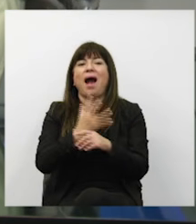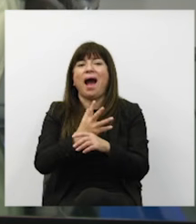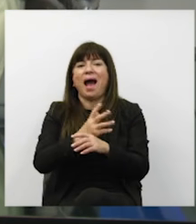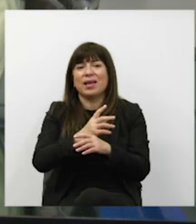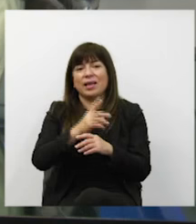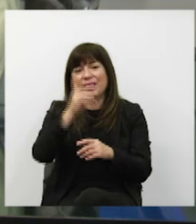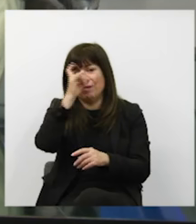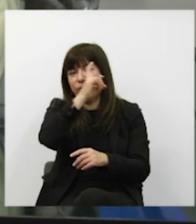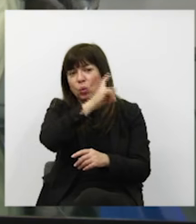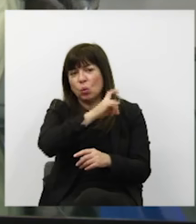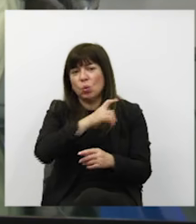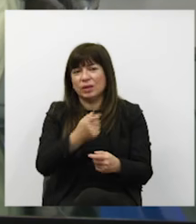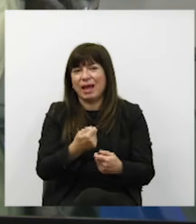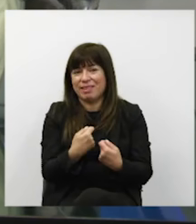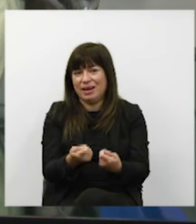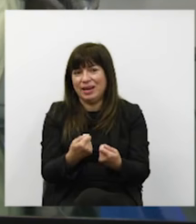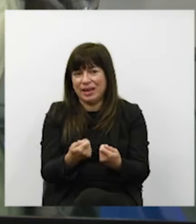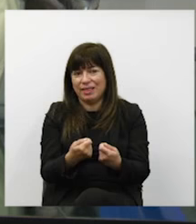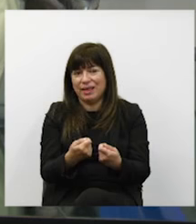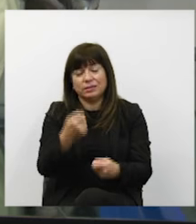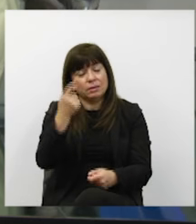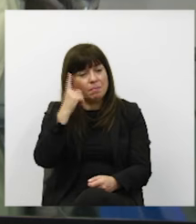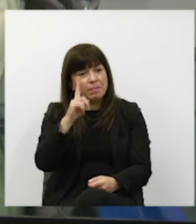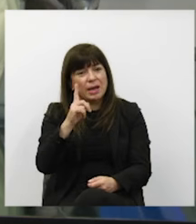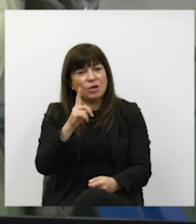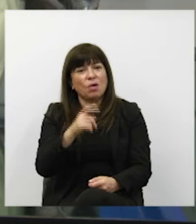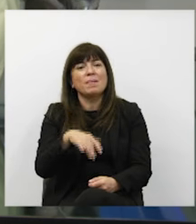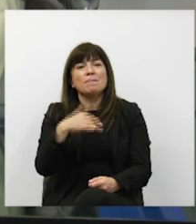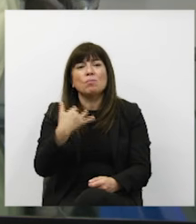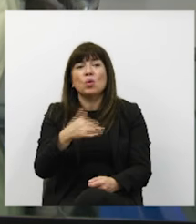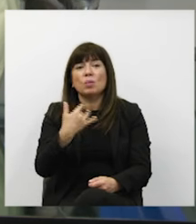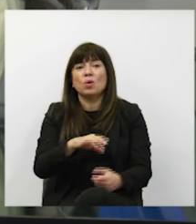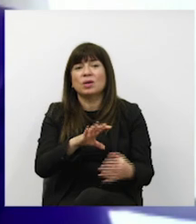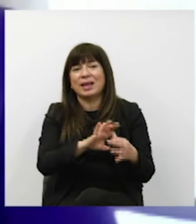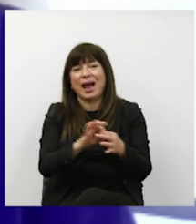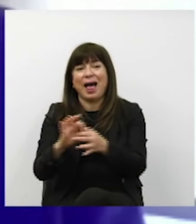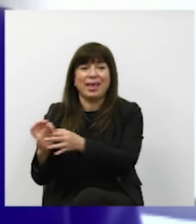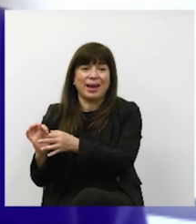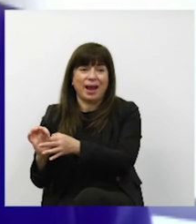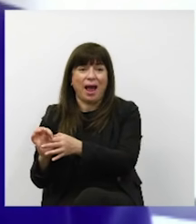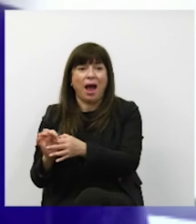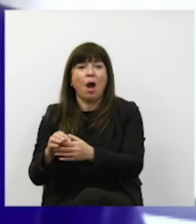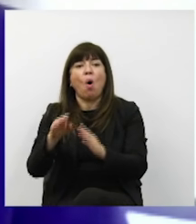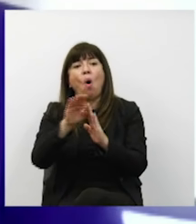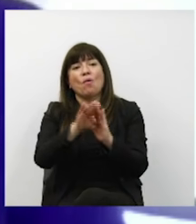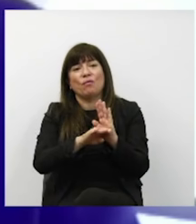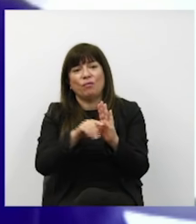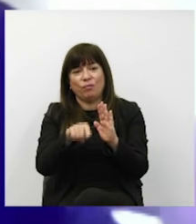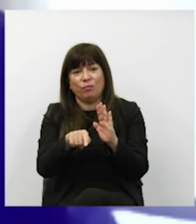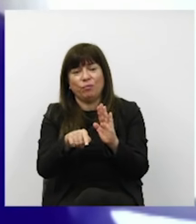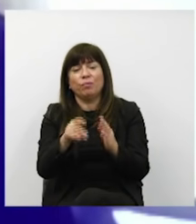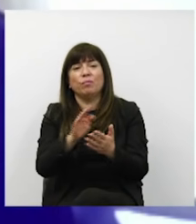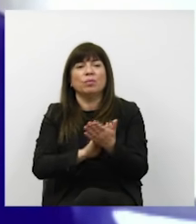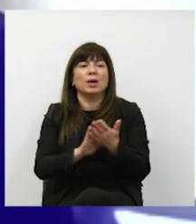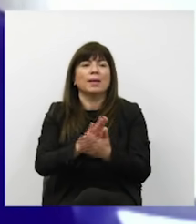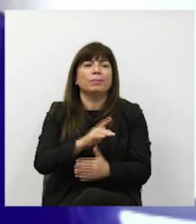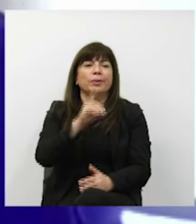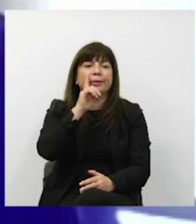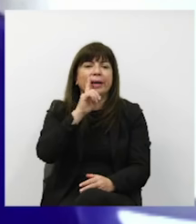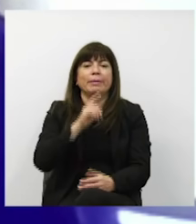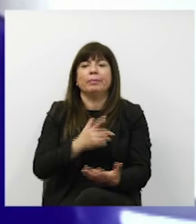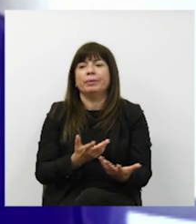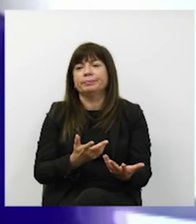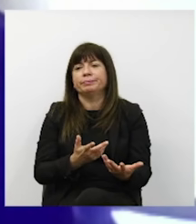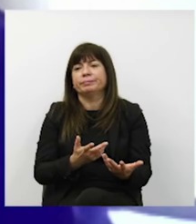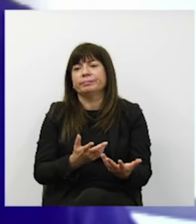tengan dificultades de funcionar, pero sean fundamentales en la cadena de la oferta. Y por tanto, si esa supongamos que tenemos problemas con las